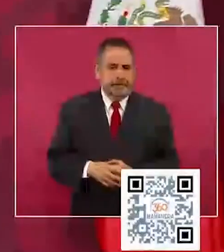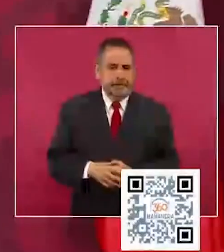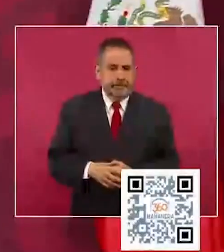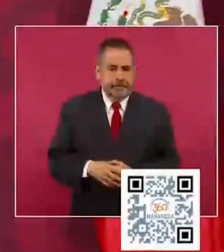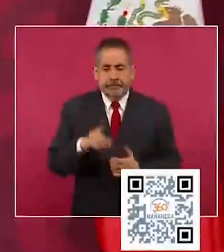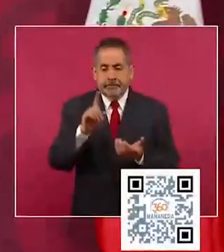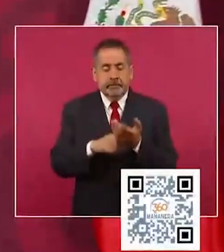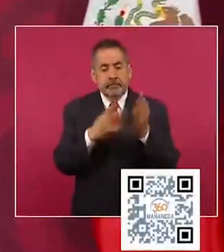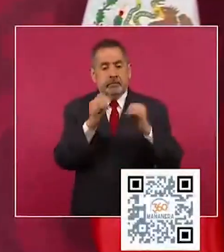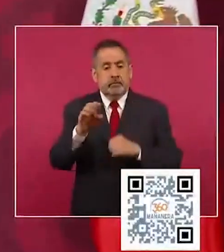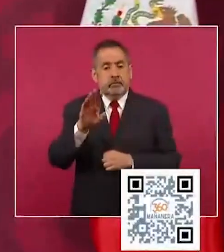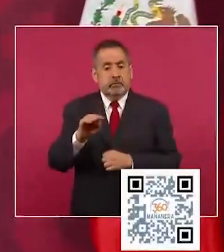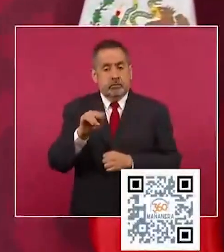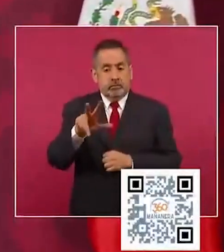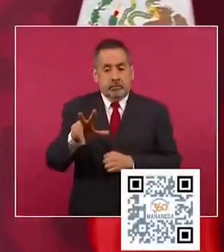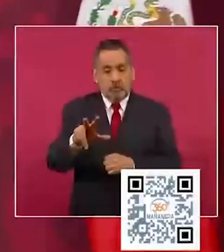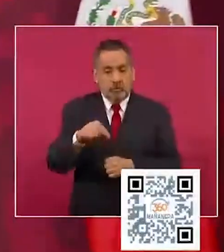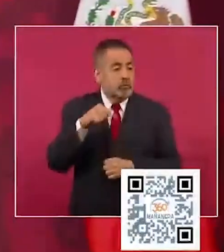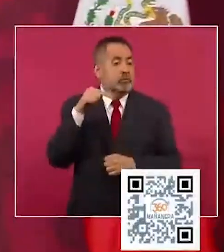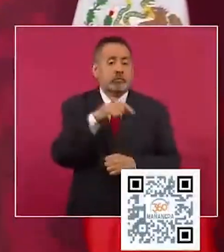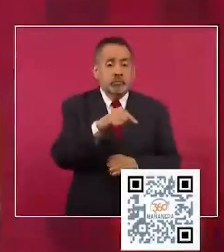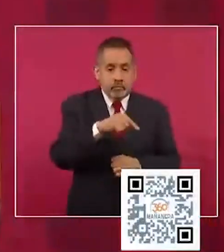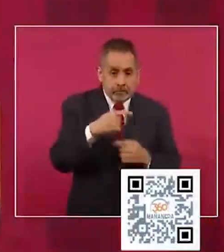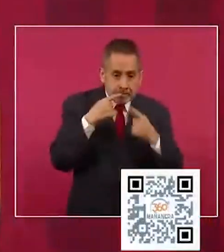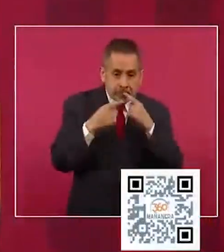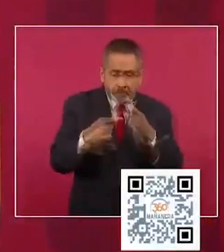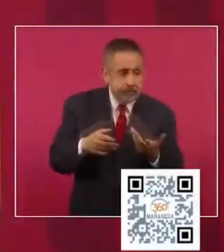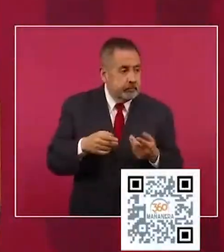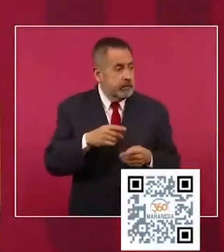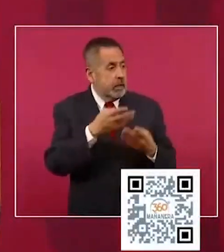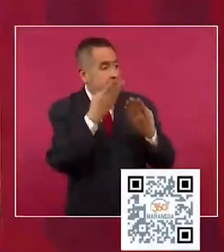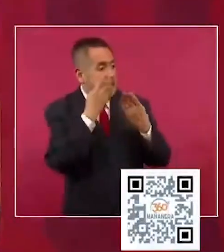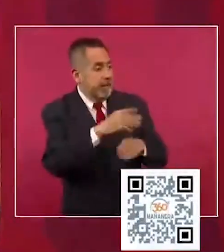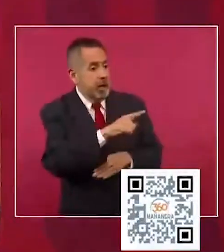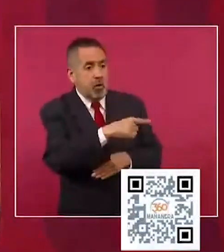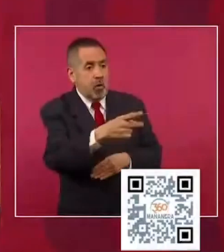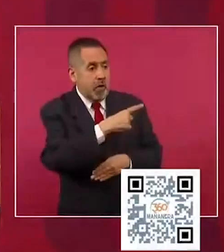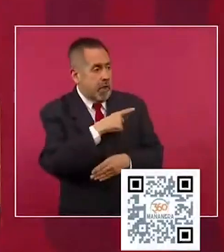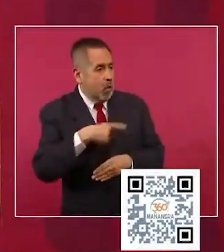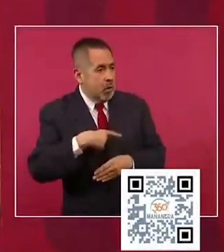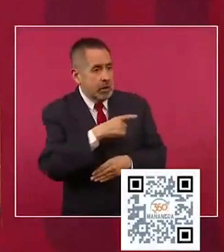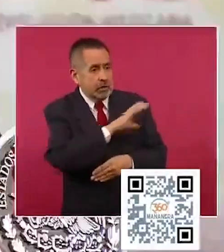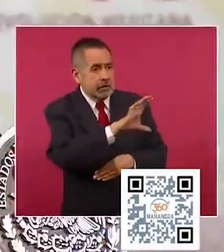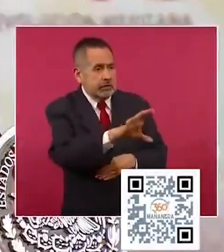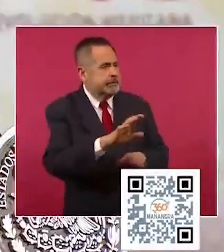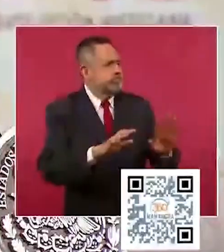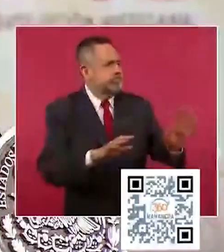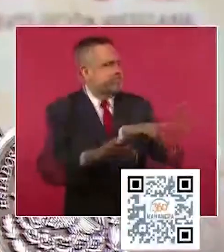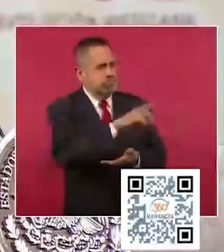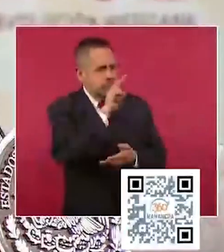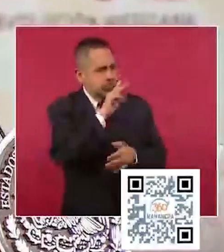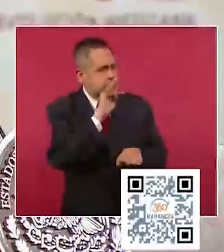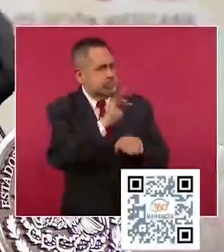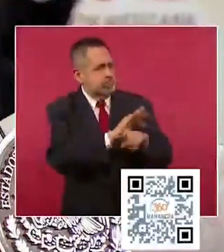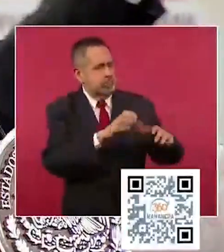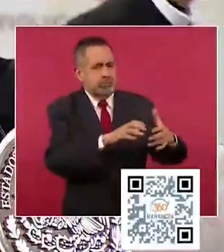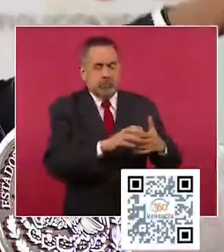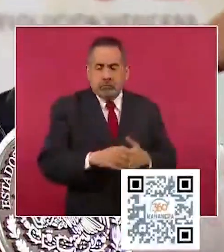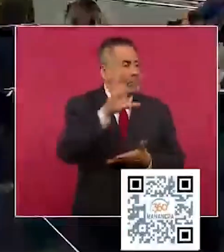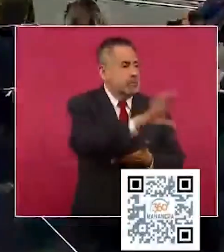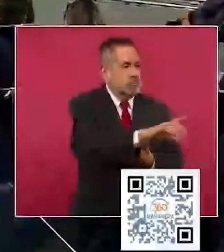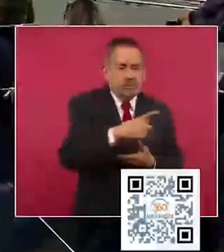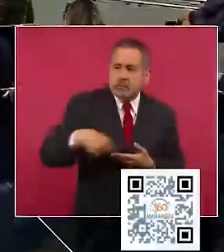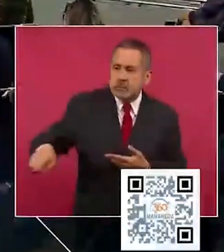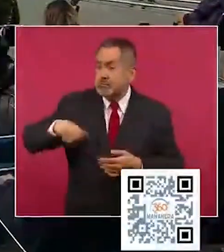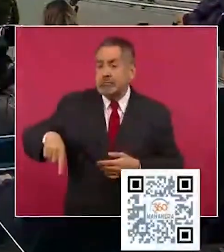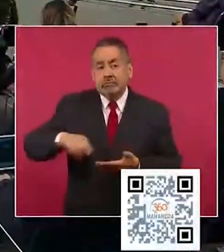de 1998 convirtieron las deudas privadas de unos cuantos en deuda pública endeudaron al